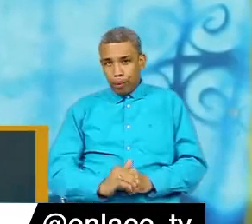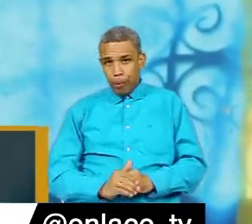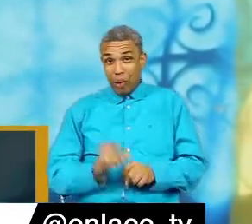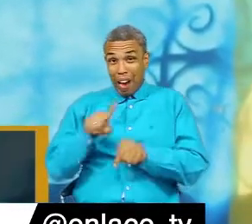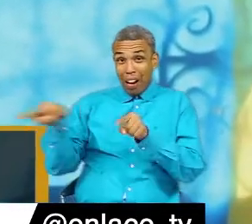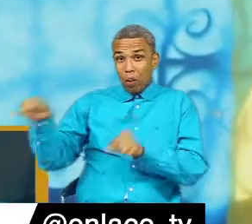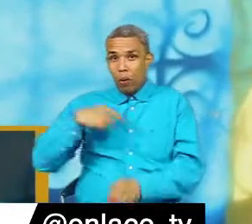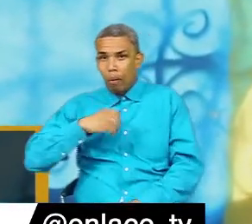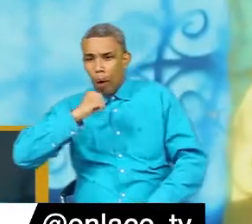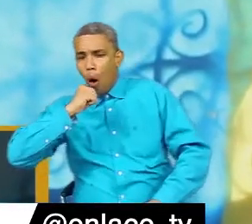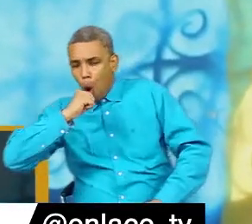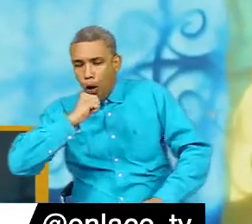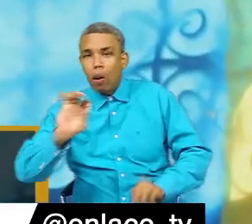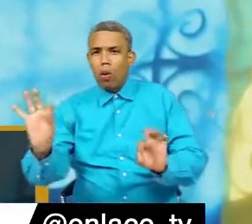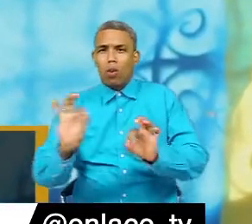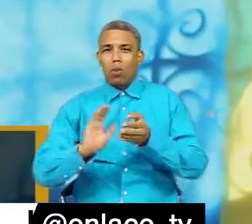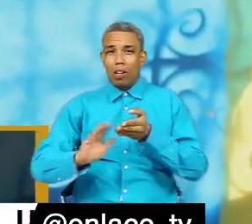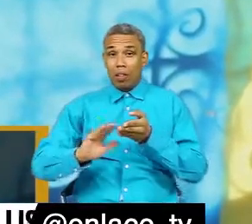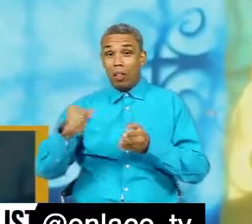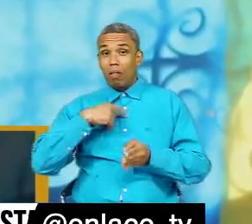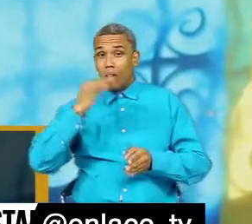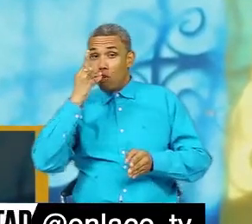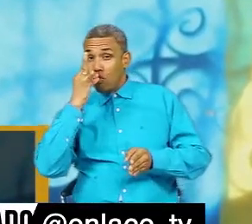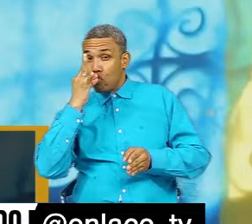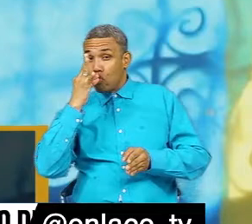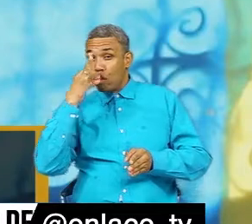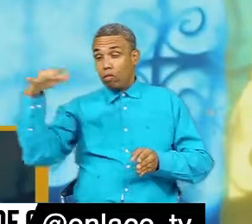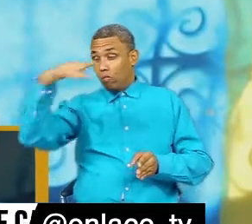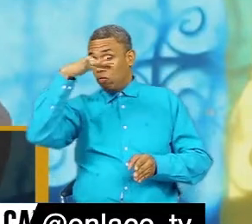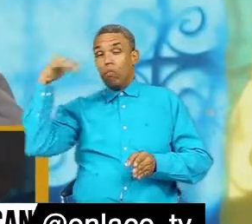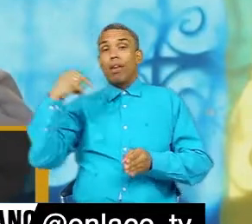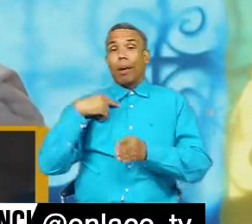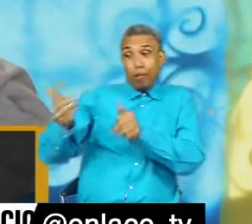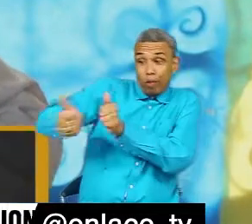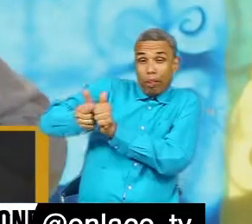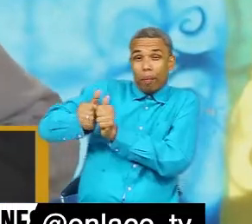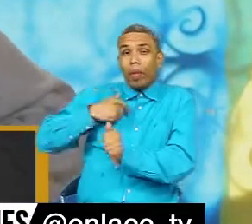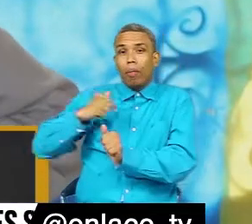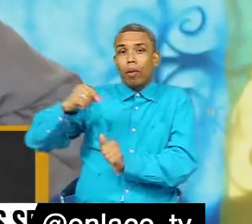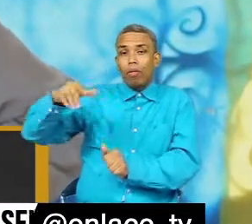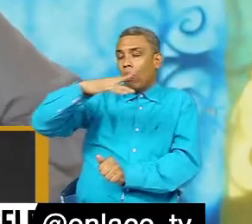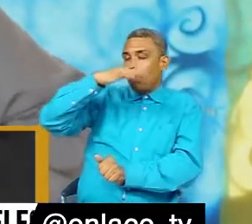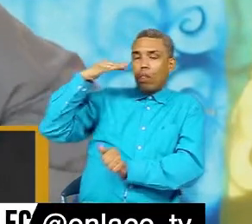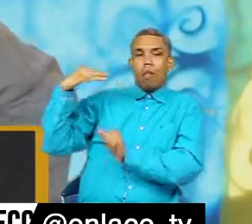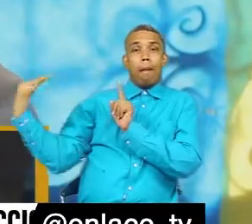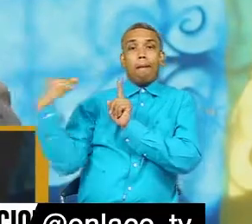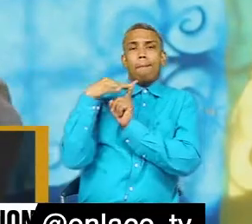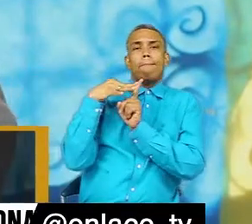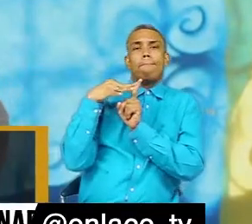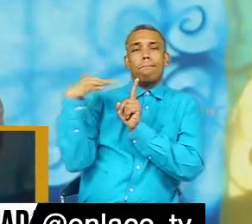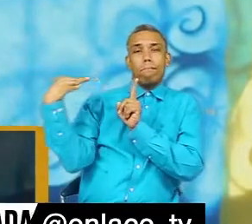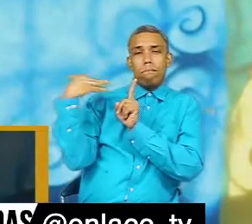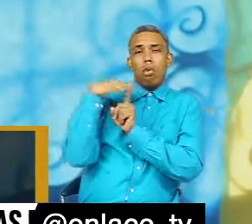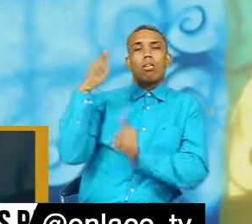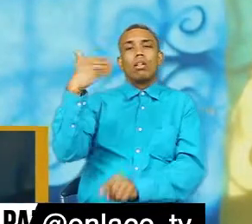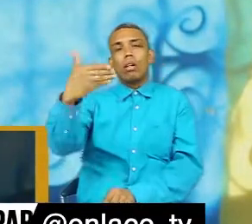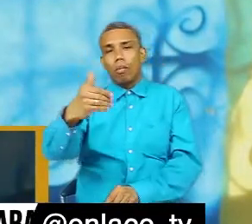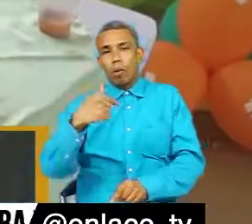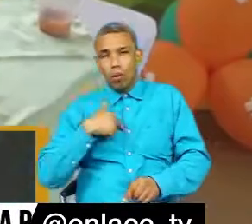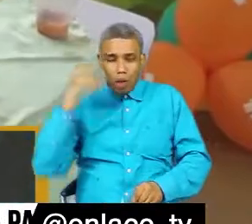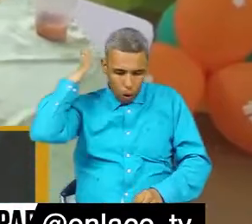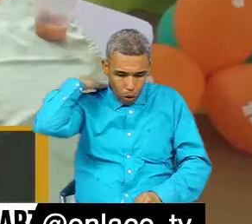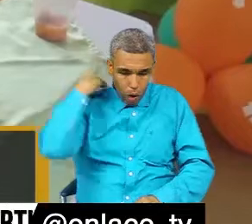personas que estén fumando, o si no, nos puede causar una enfermedad, unas graves enfermedades, por ejemplo el asma